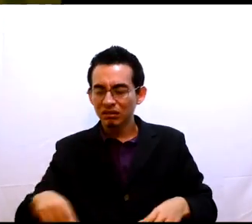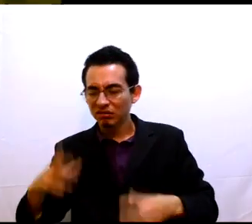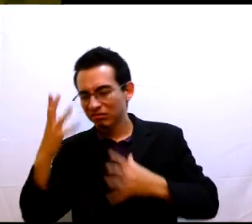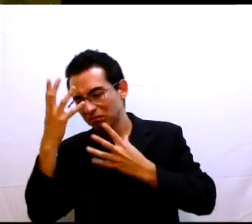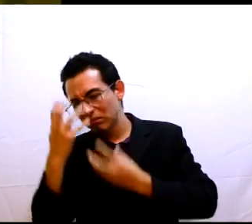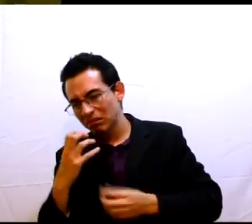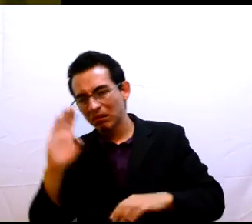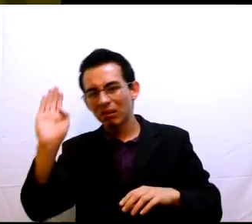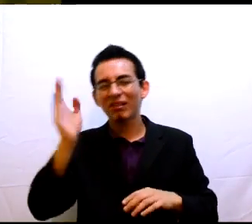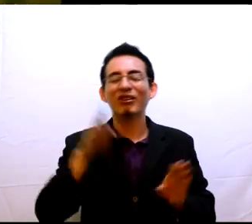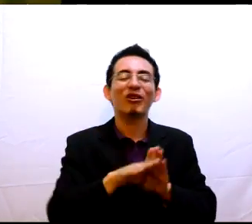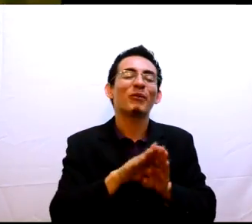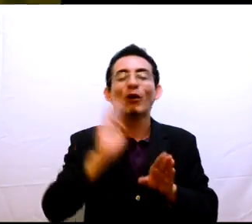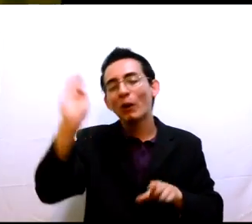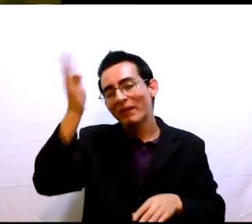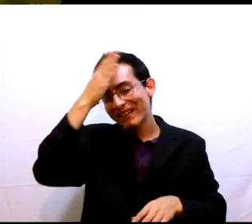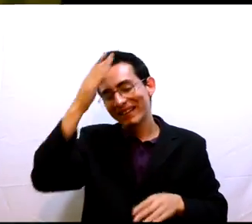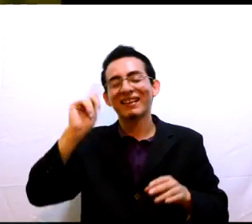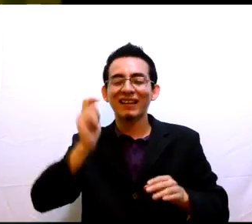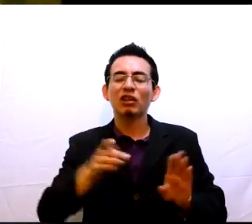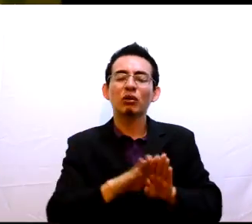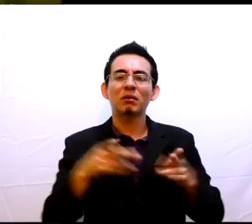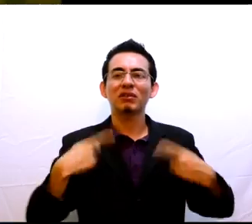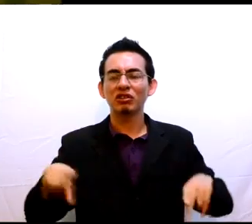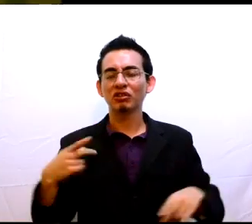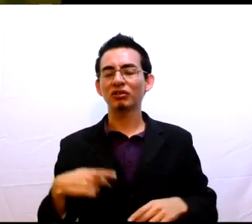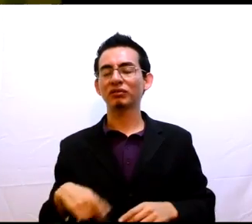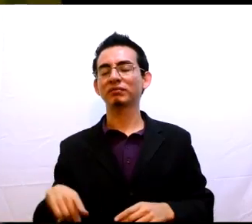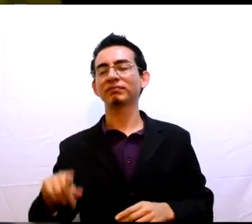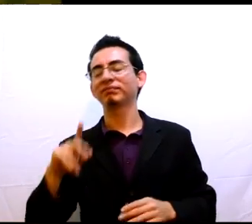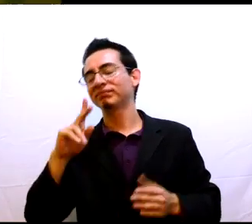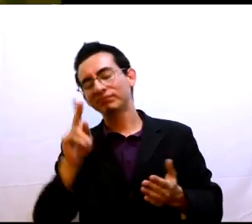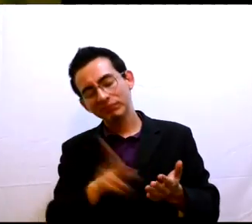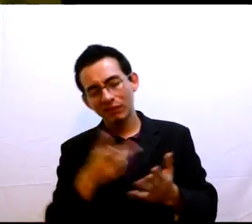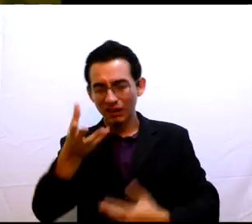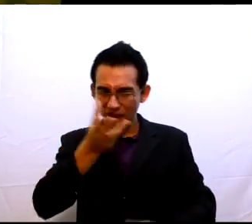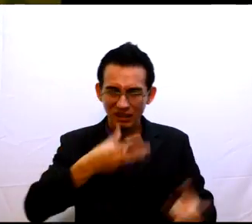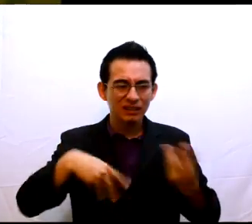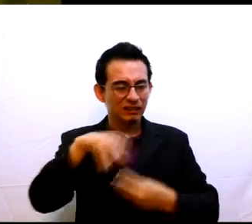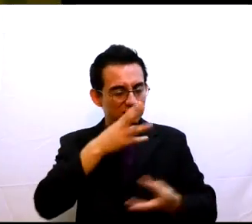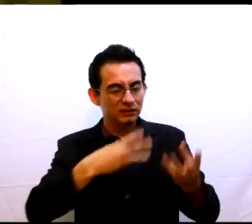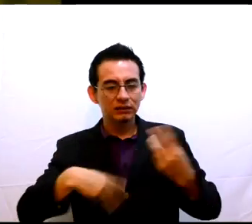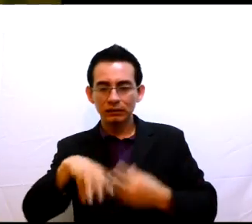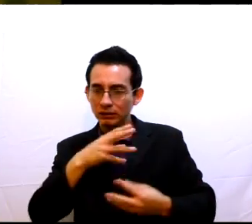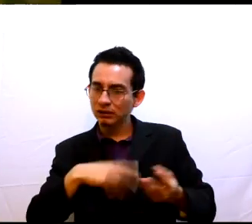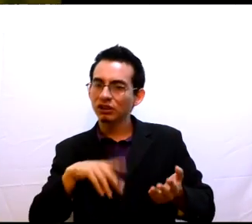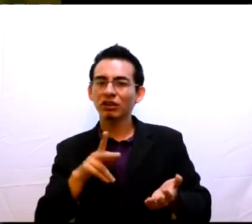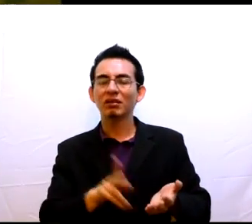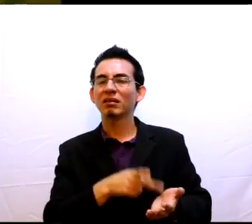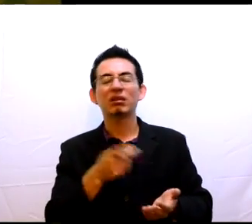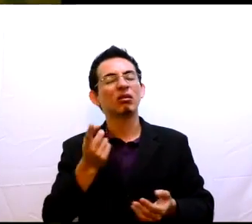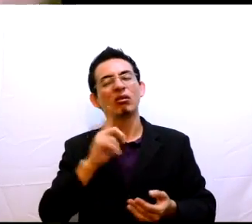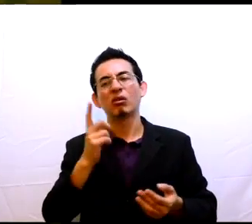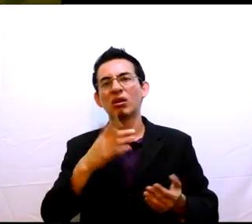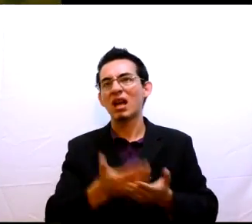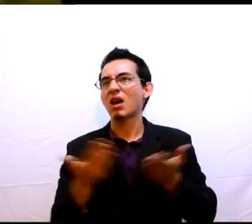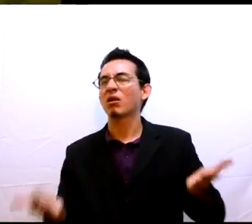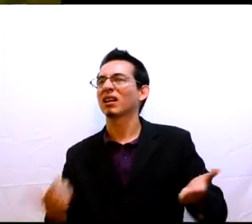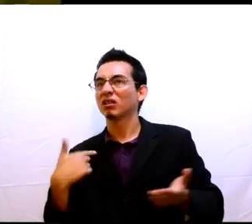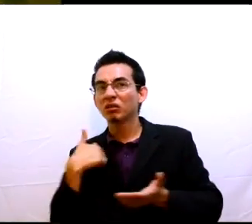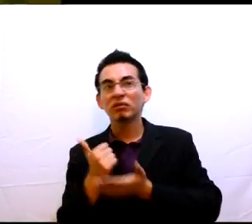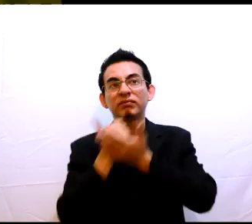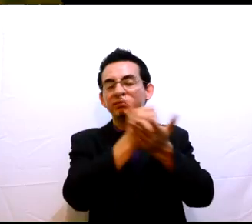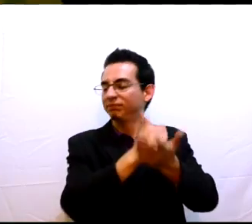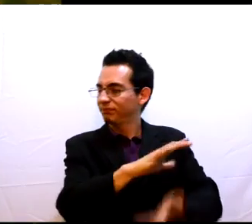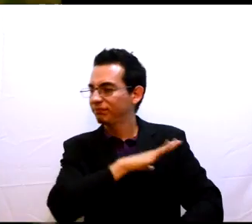trasquiladas pero les empezó a salir la la mitad otra vez pero se fueron al otro lado no dan nada